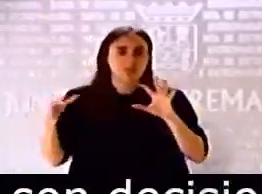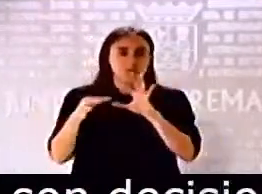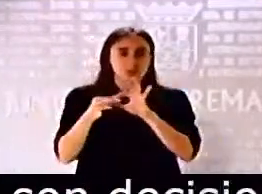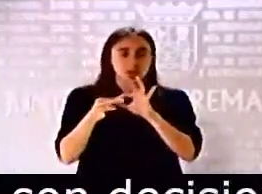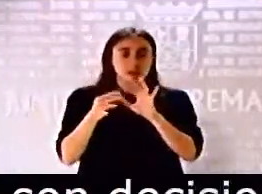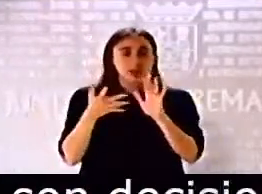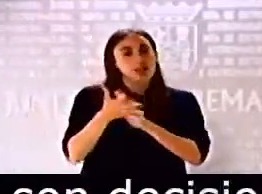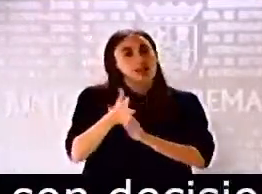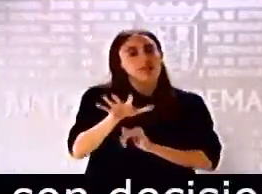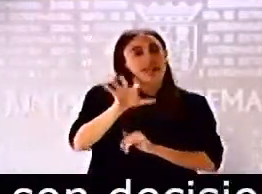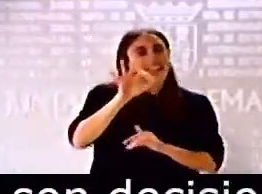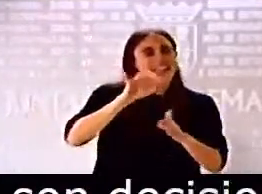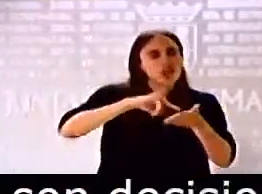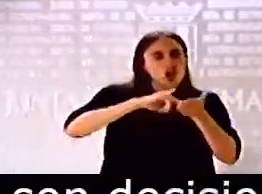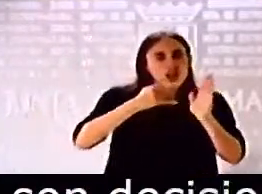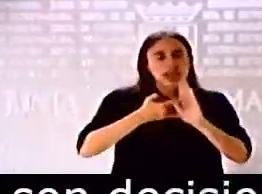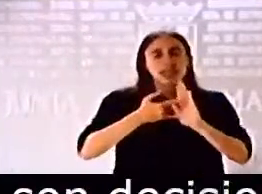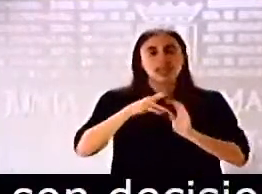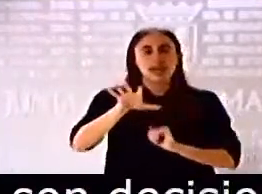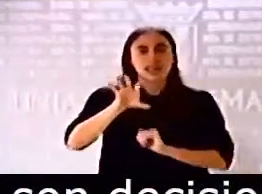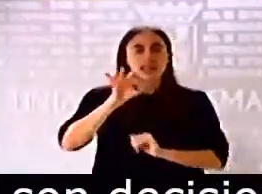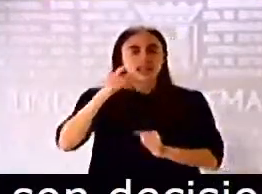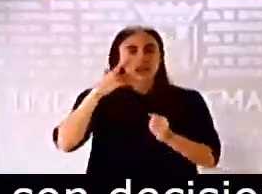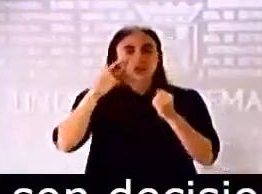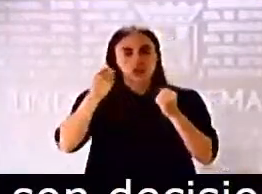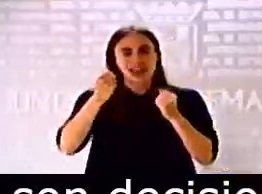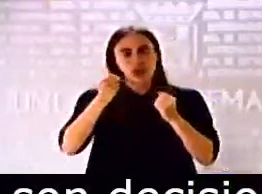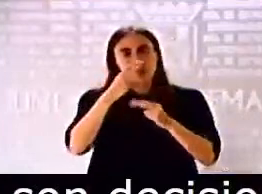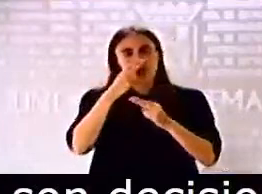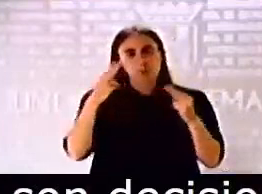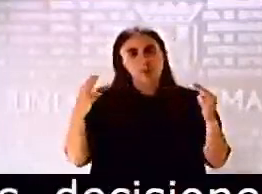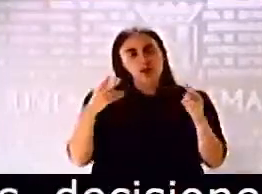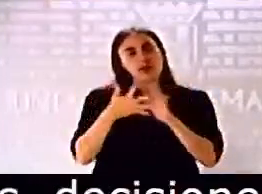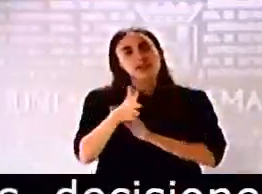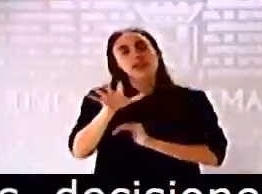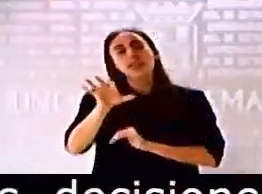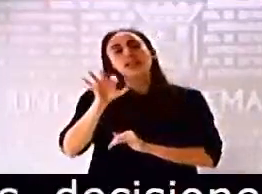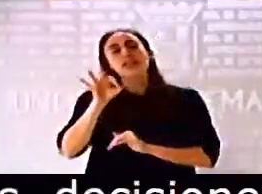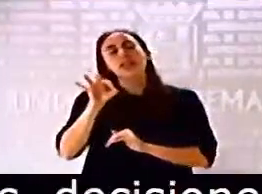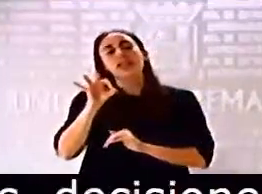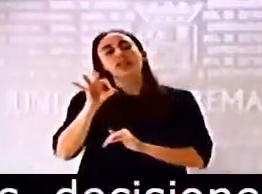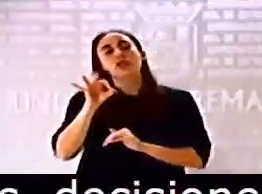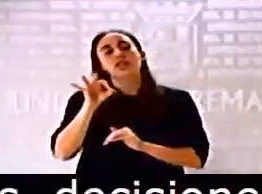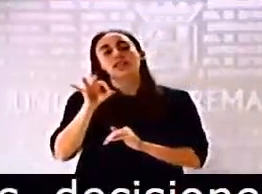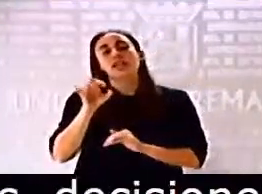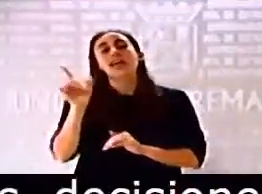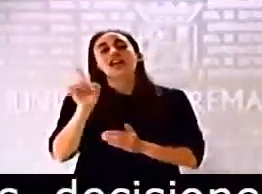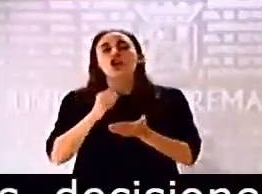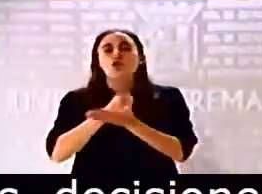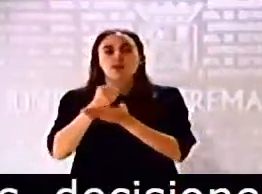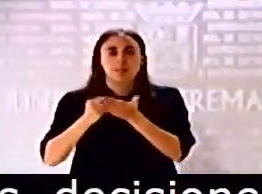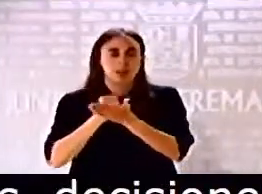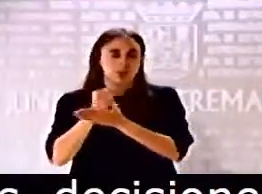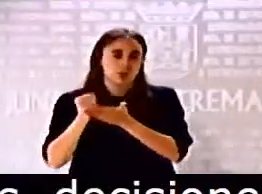técnicas, son decisiones de salud pública, son decisiones sobre medidas no farmacológicas.